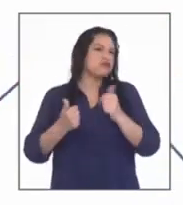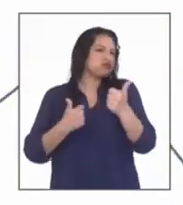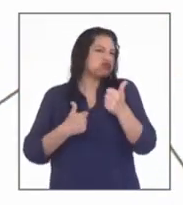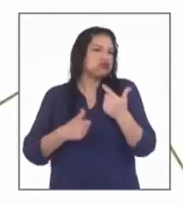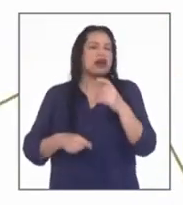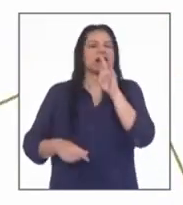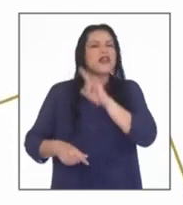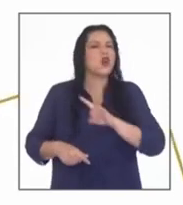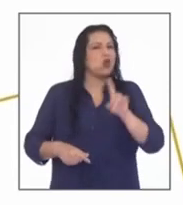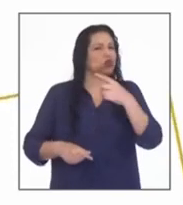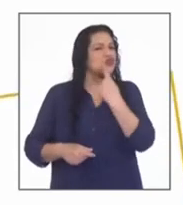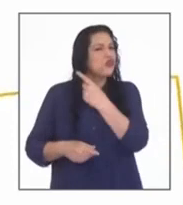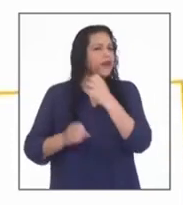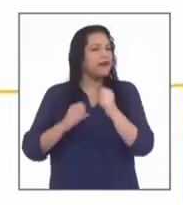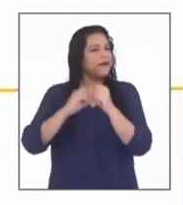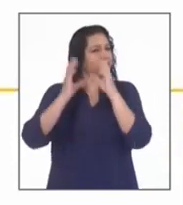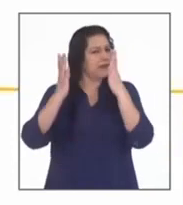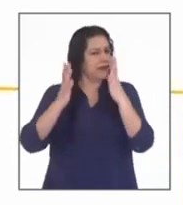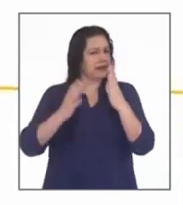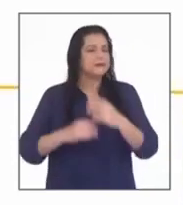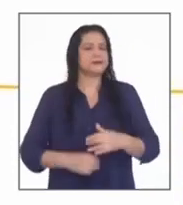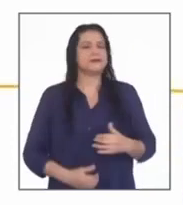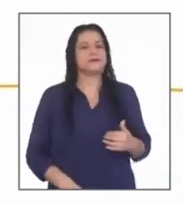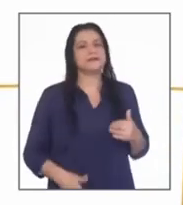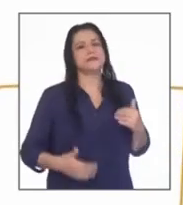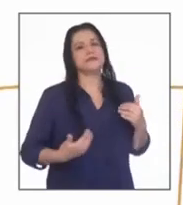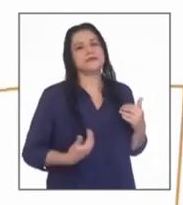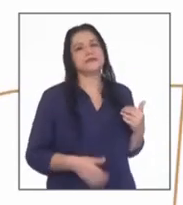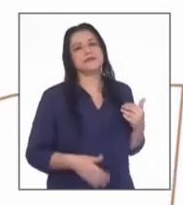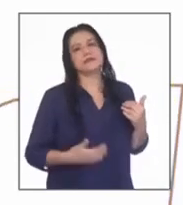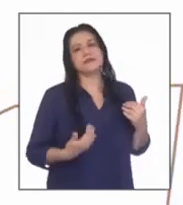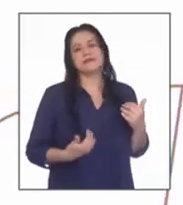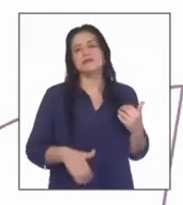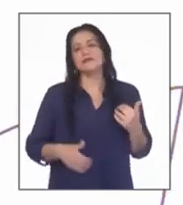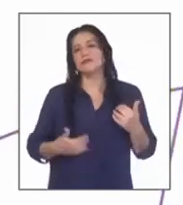del uso cotidiano.